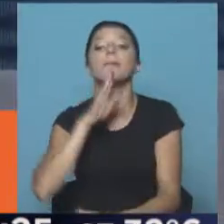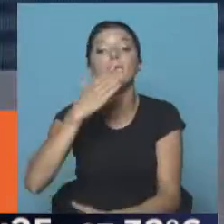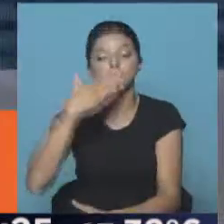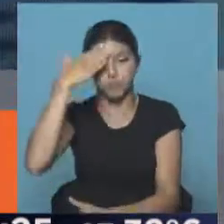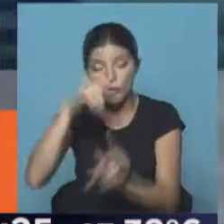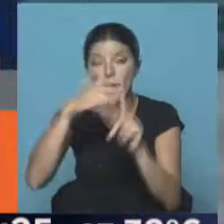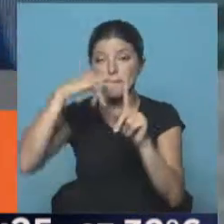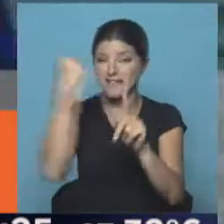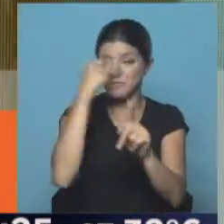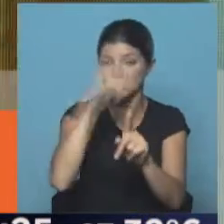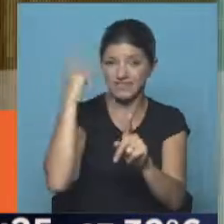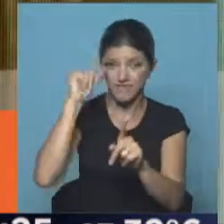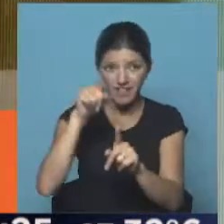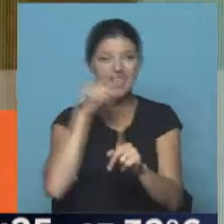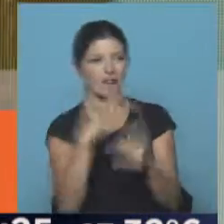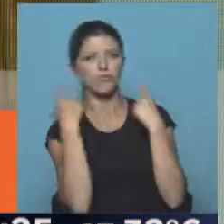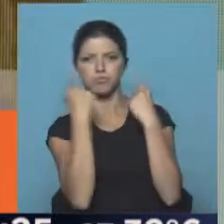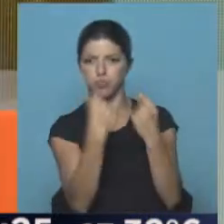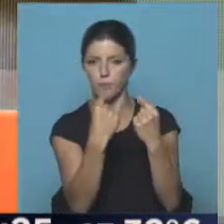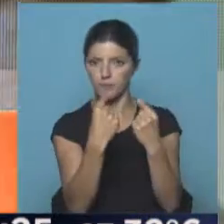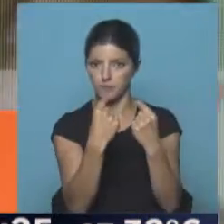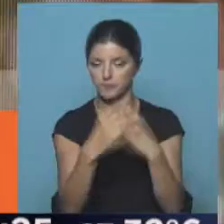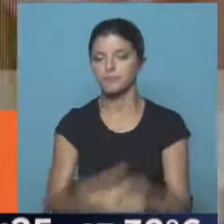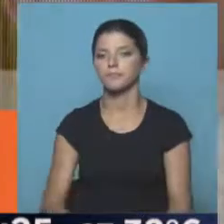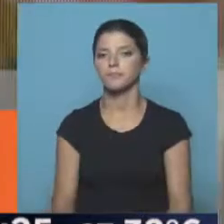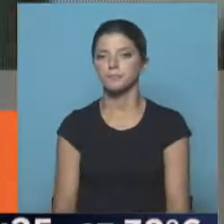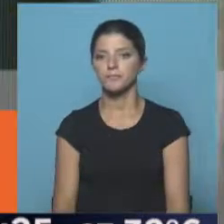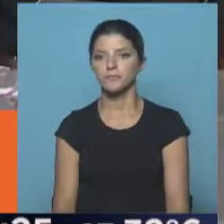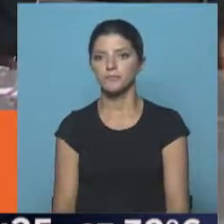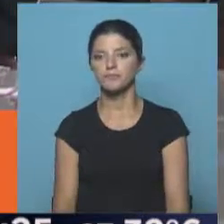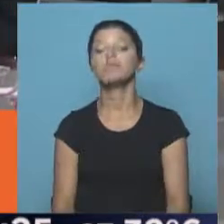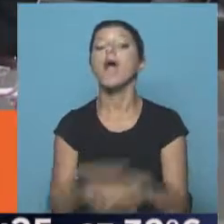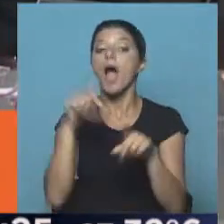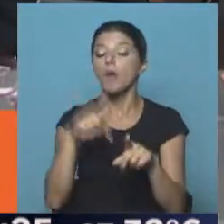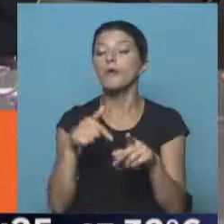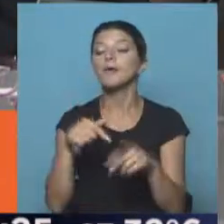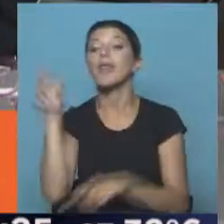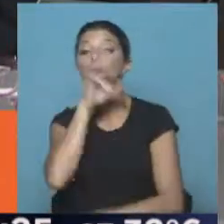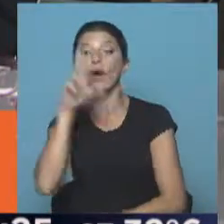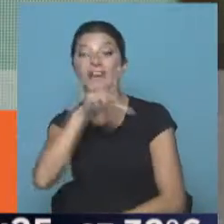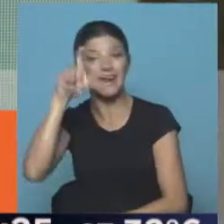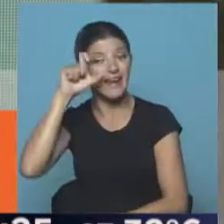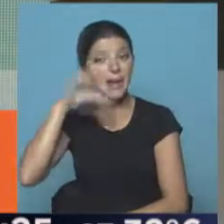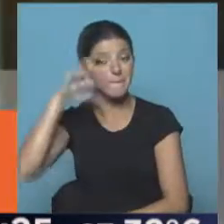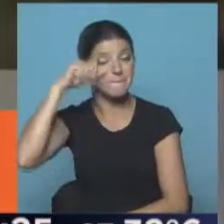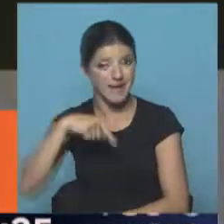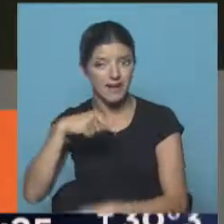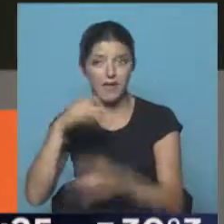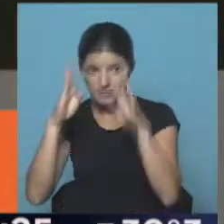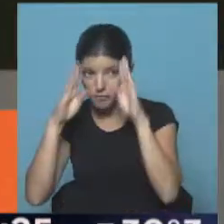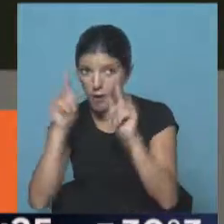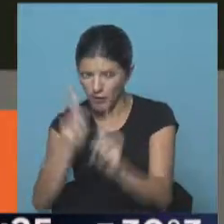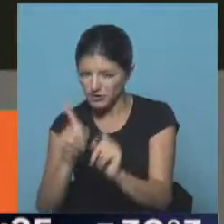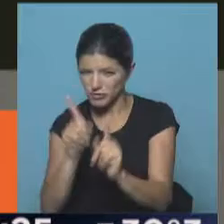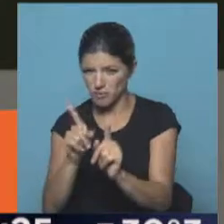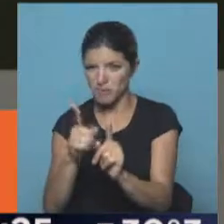en países como Francia, que están, digamos, al acecho, según Marine Le Pen, de esa inmigración. Pensemos que Francia, después